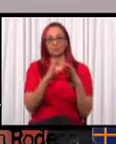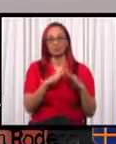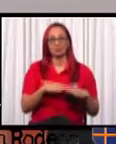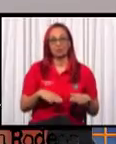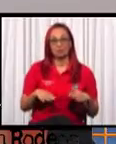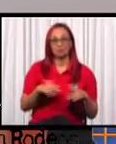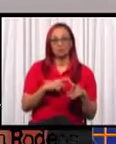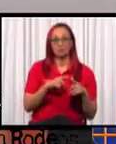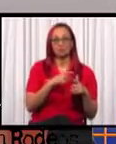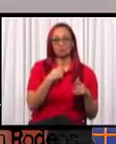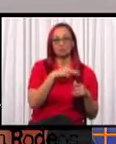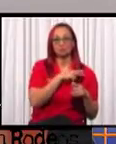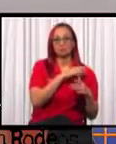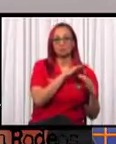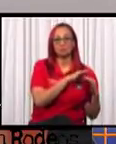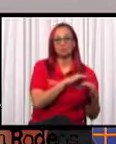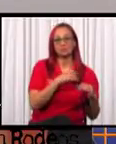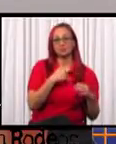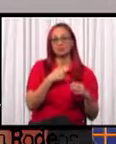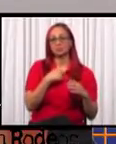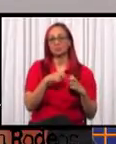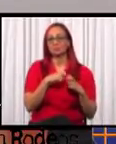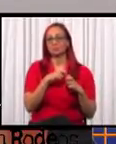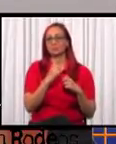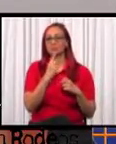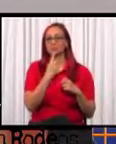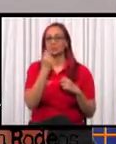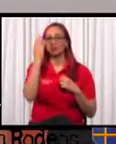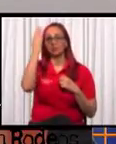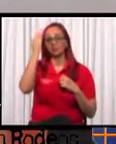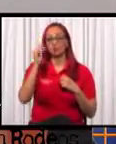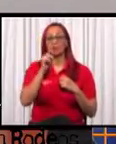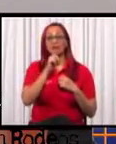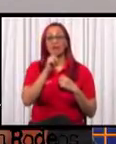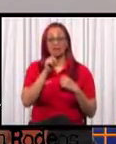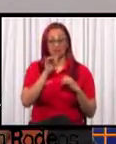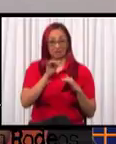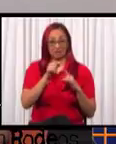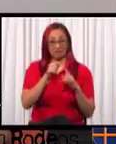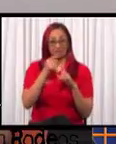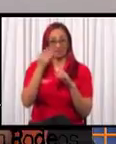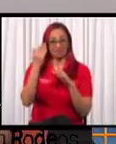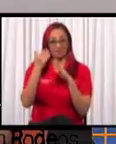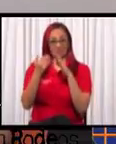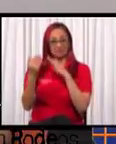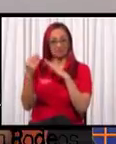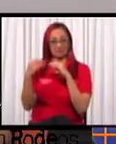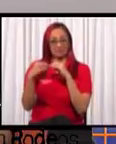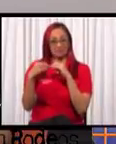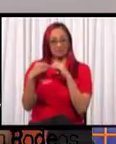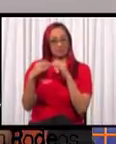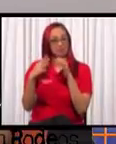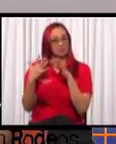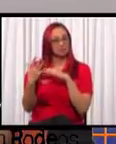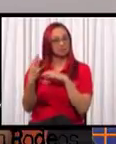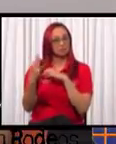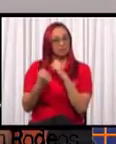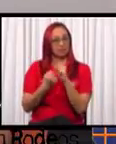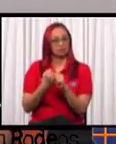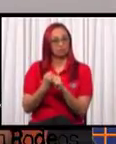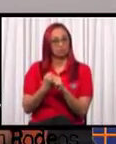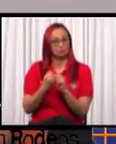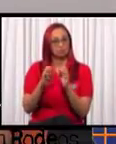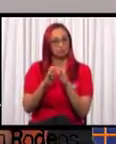los agroquímicos tenemos un problema serio, porque aquí desde hace más de 9 años que no se